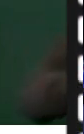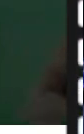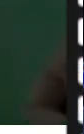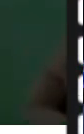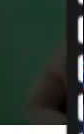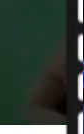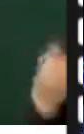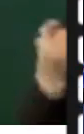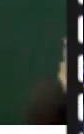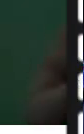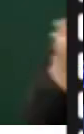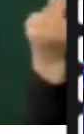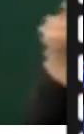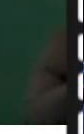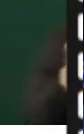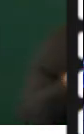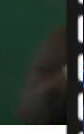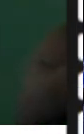seguir defendiendo